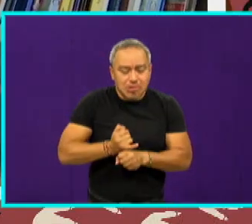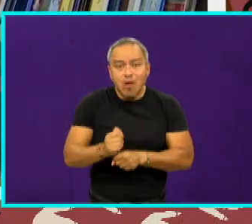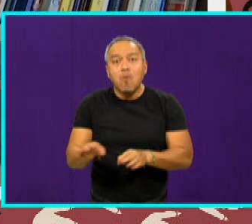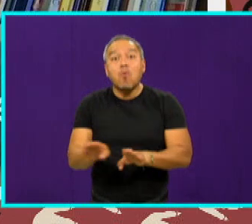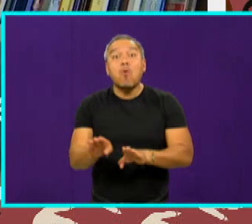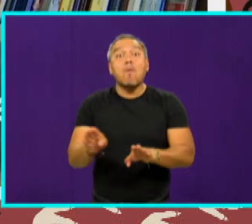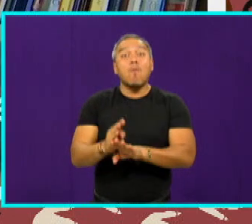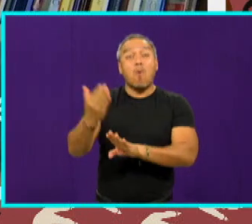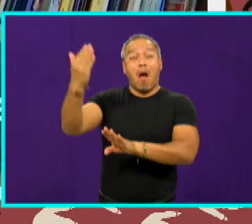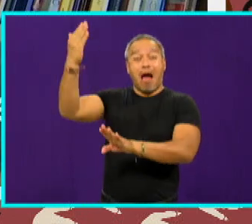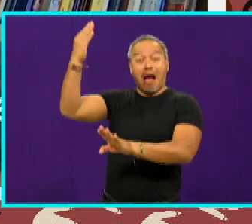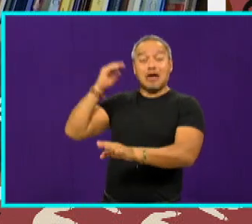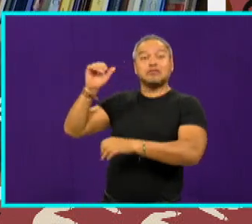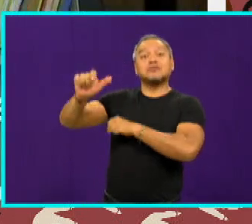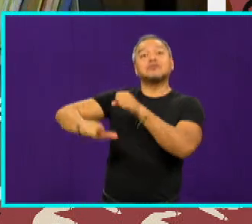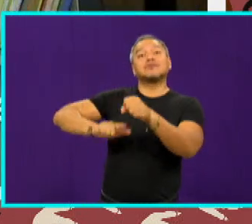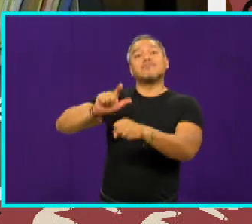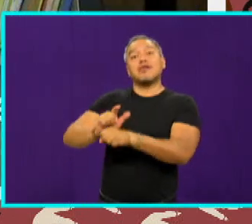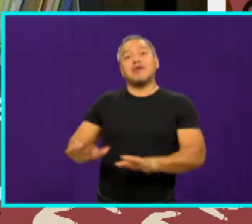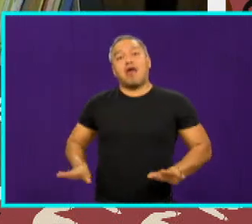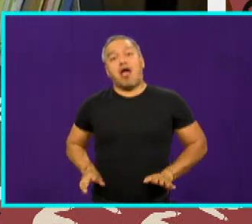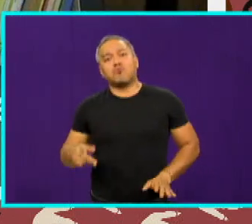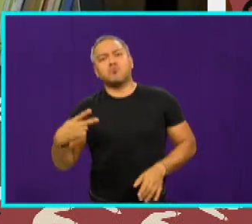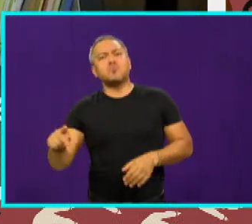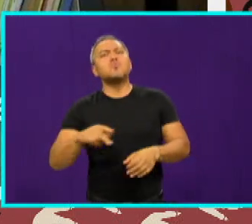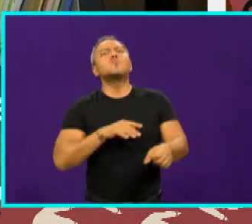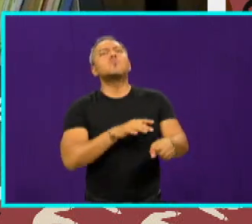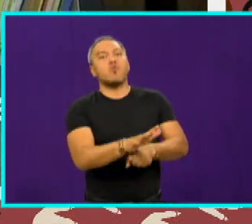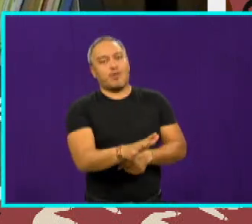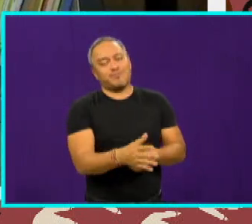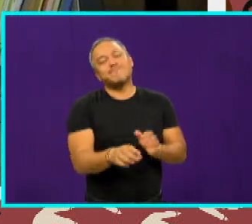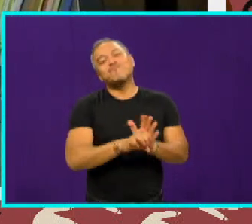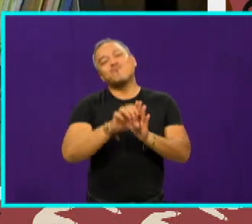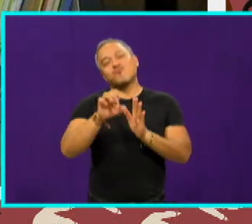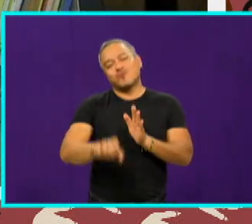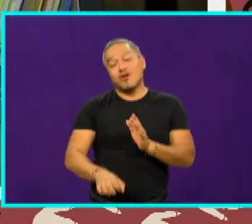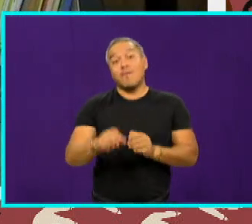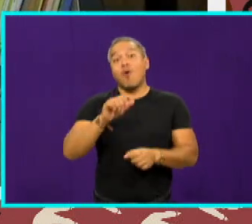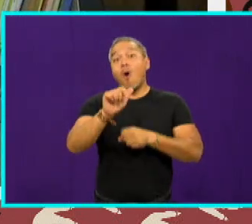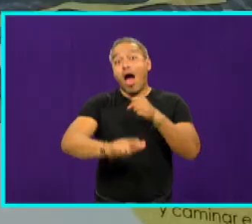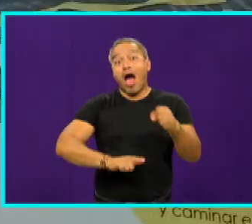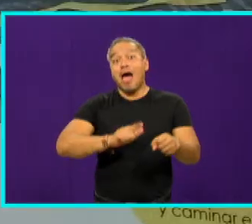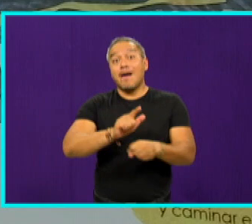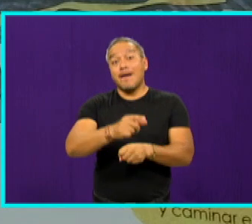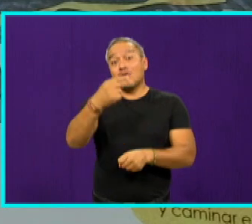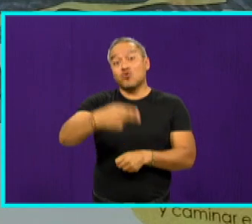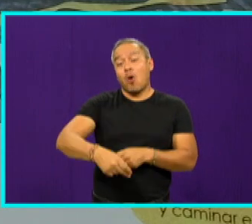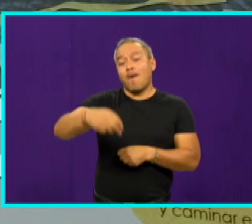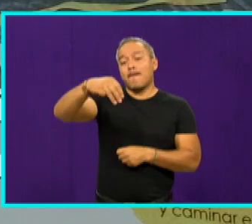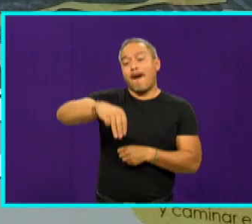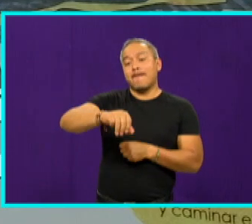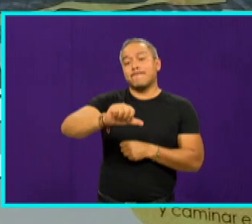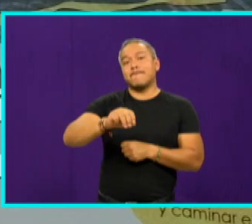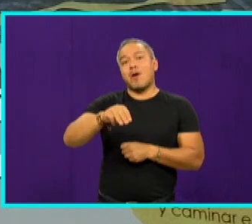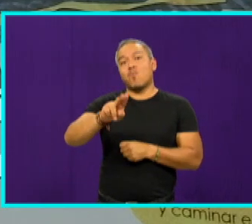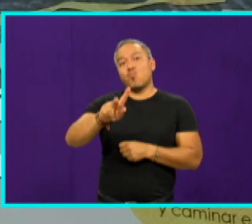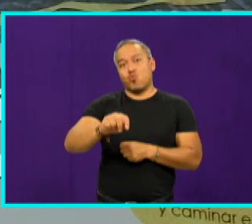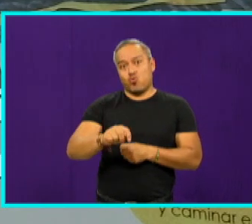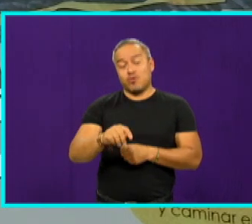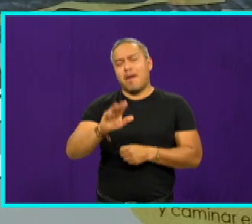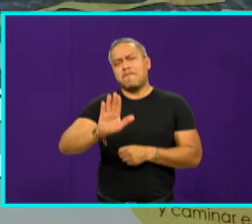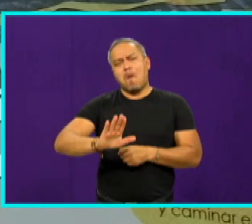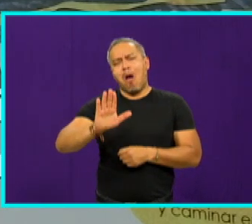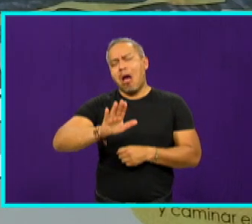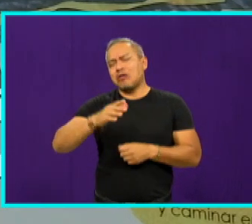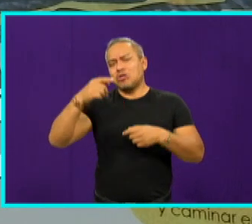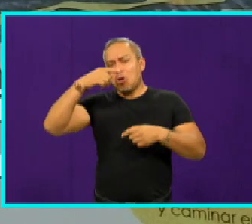físicamente y lo que comían, tales como el mamut, un animal parecido a un elefante, un pez con